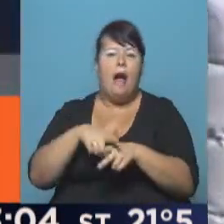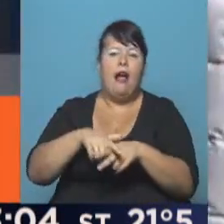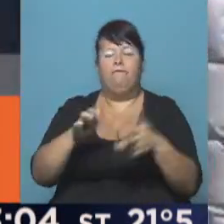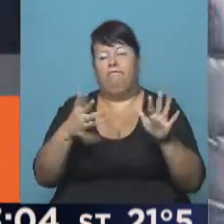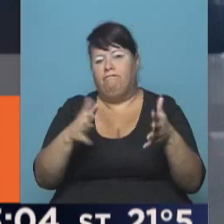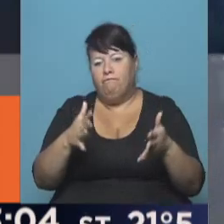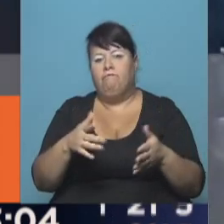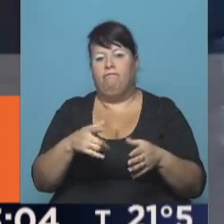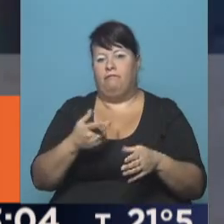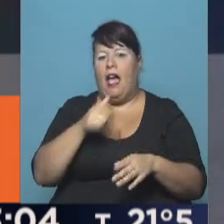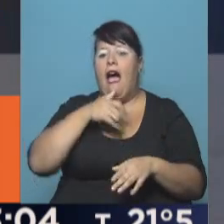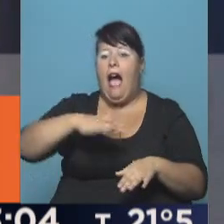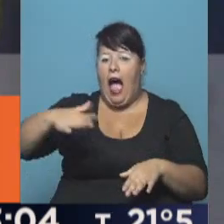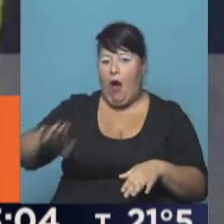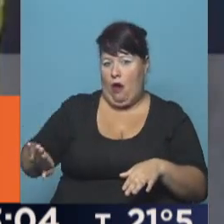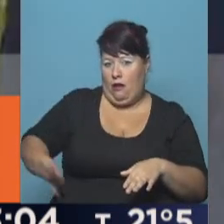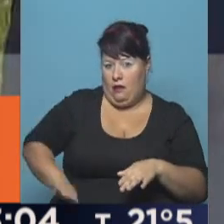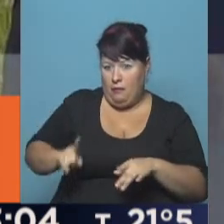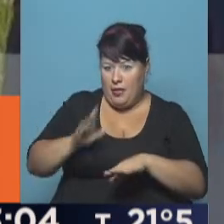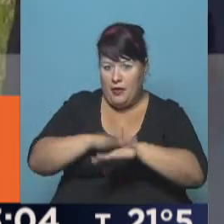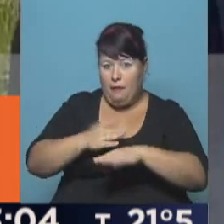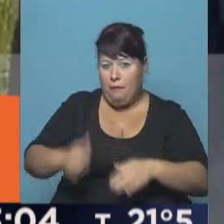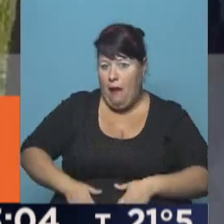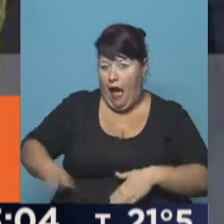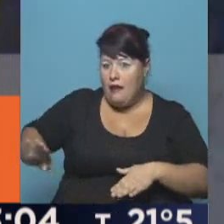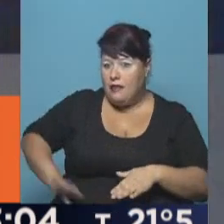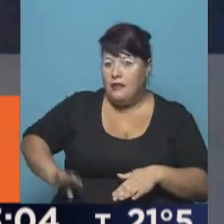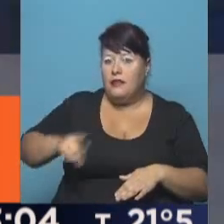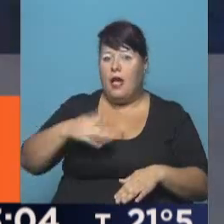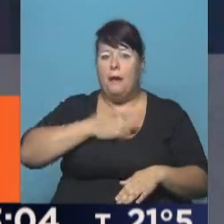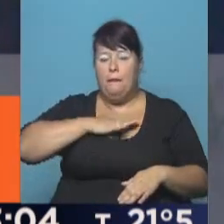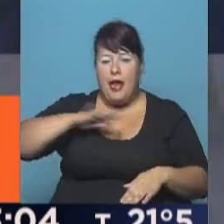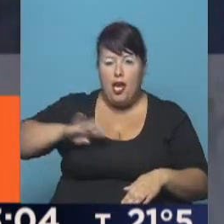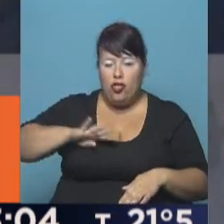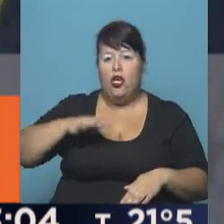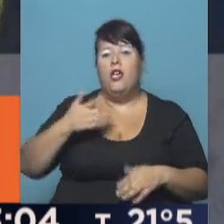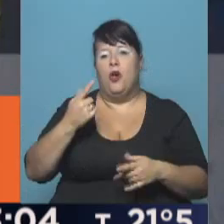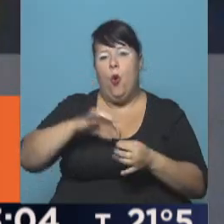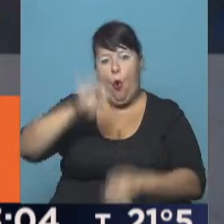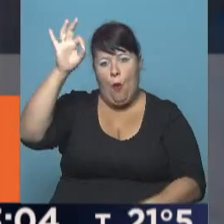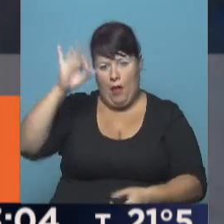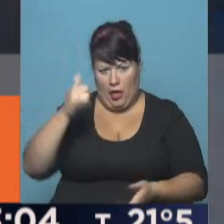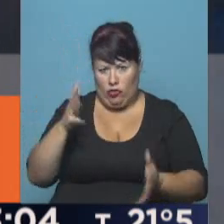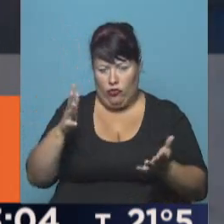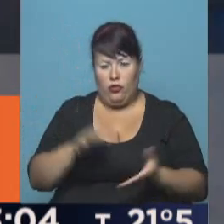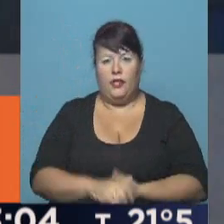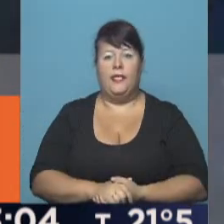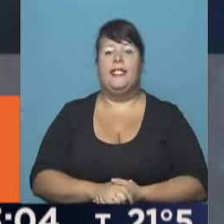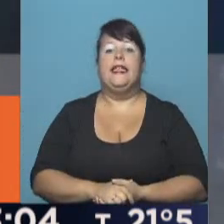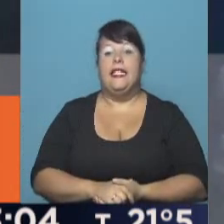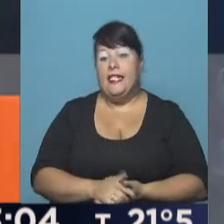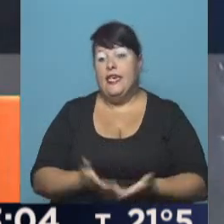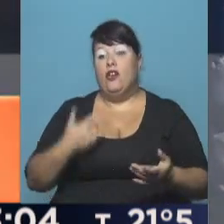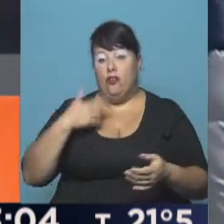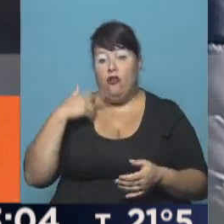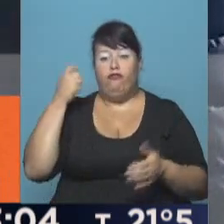menos le está llegando, en parte le está llegando a la panza, al pecho. Un metro, sí. Y bueno,